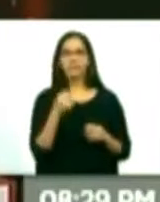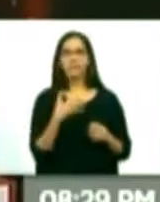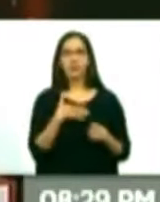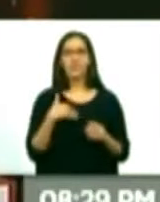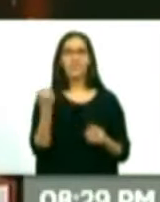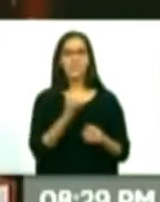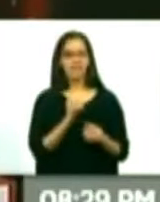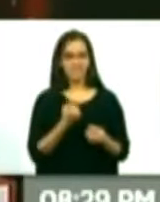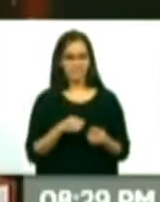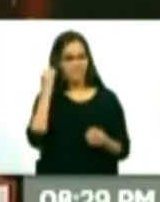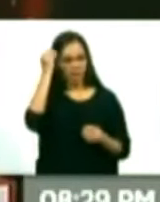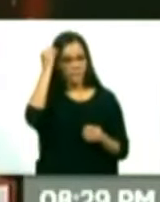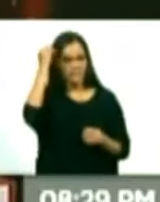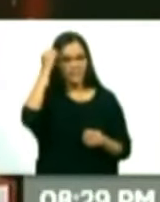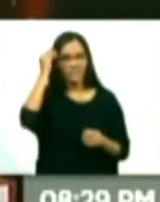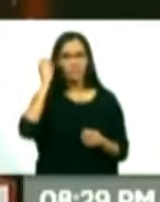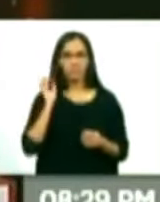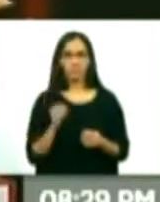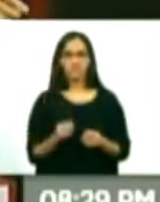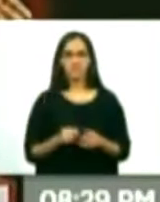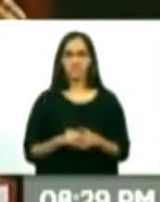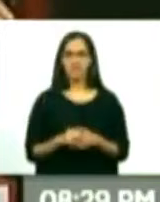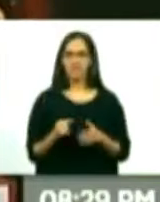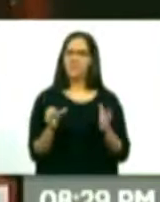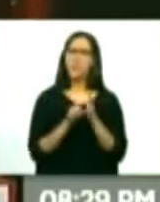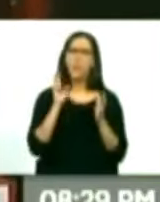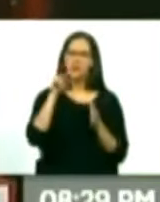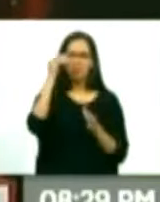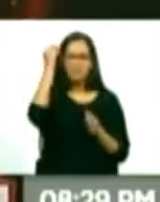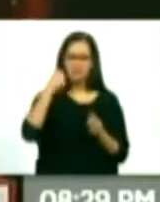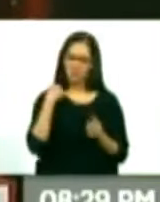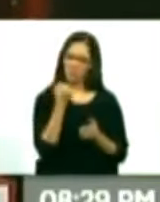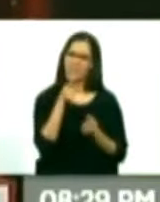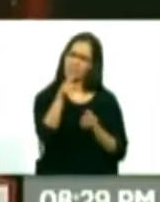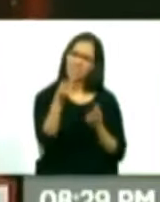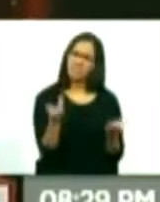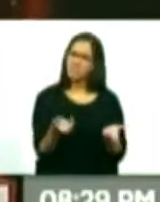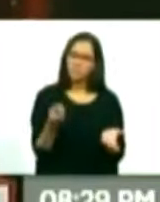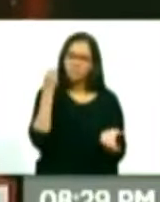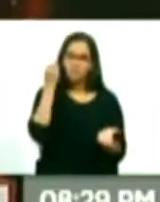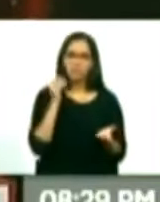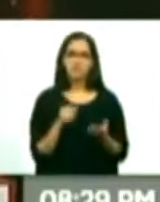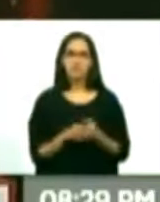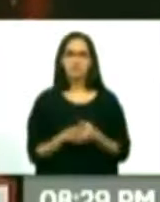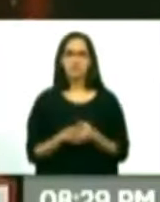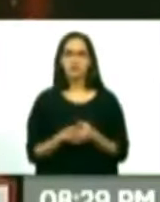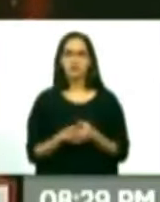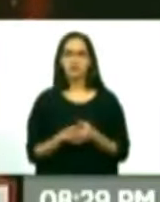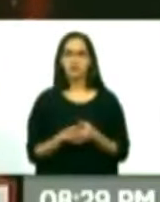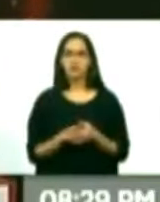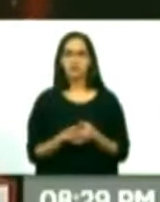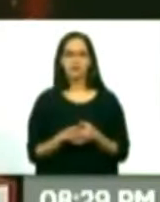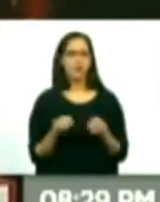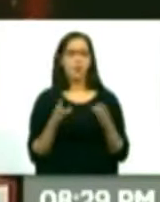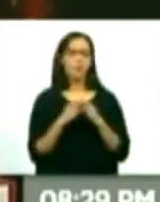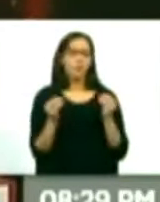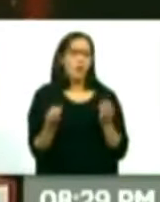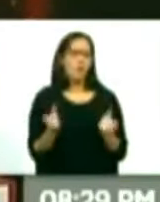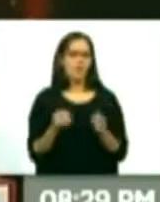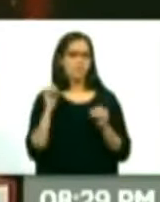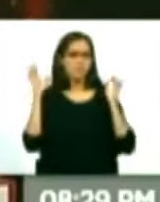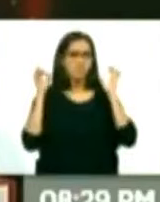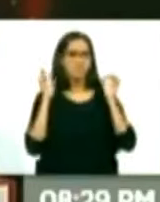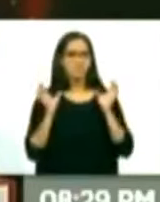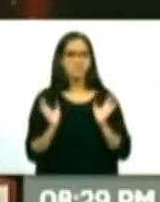matar todavía, pues. Yo le dije, ¿dónde sacó usted eso que yo lo quería matar? Le echaron el cuento y metió una acusación ahí. Como todo, pues. Como